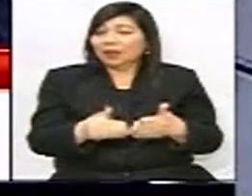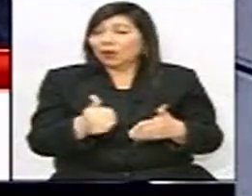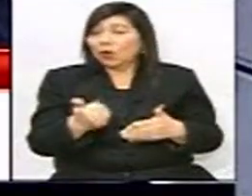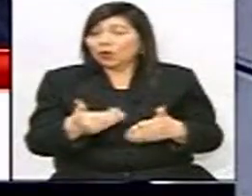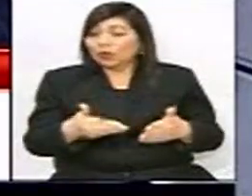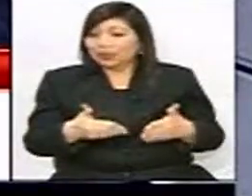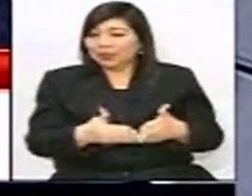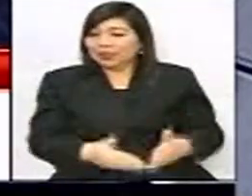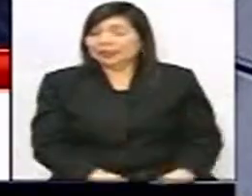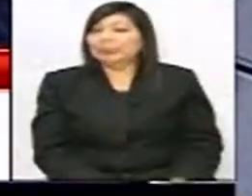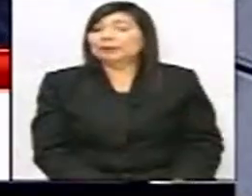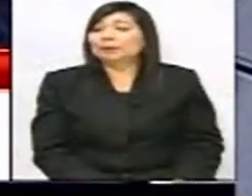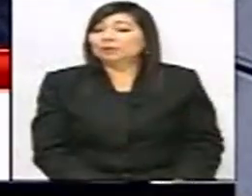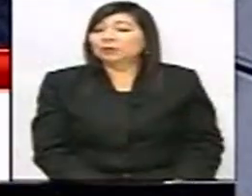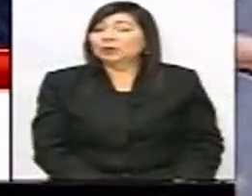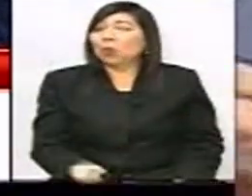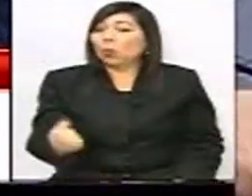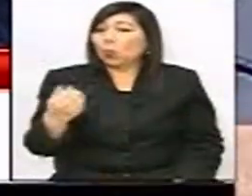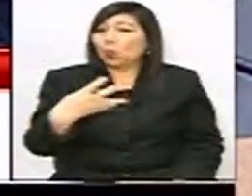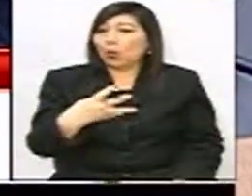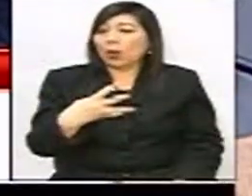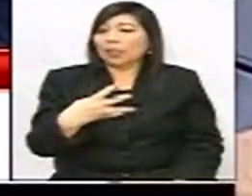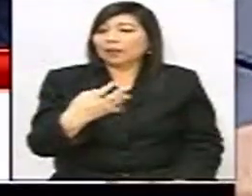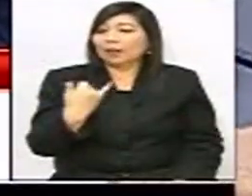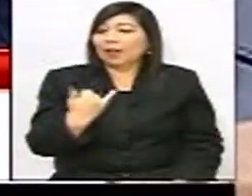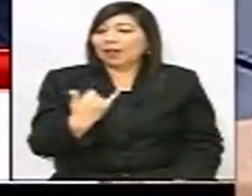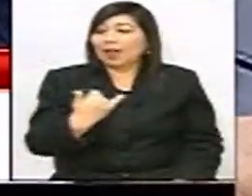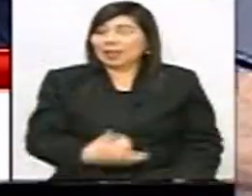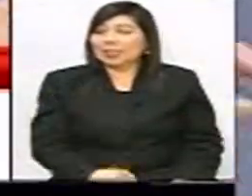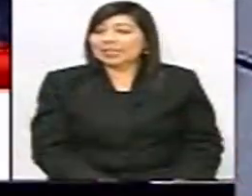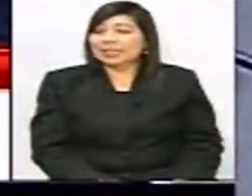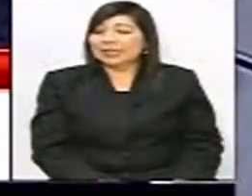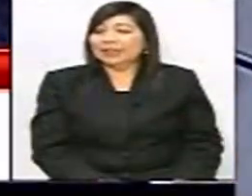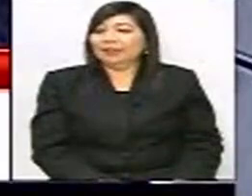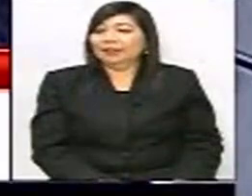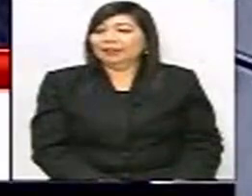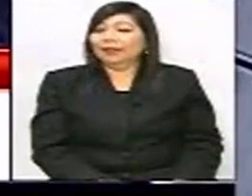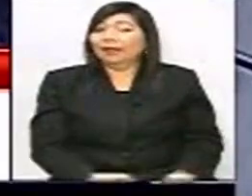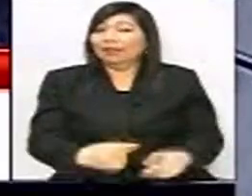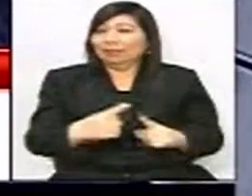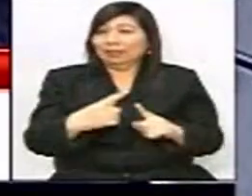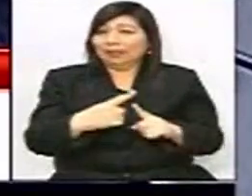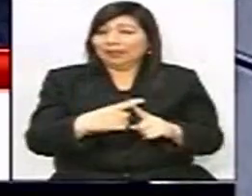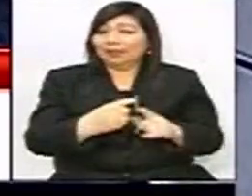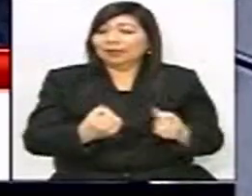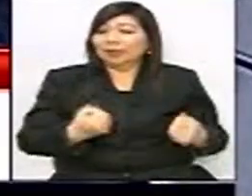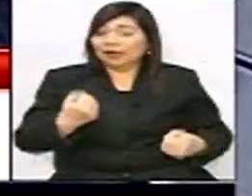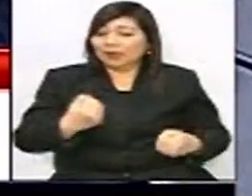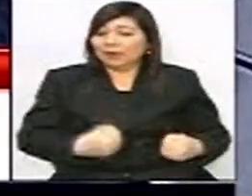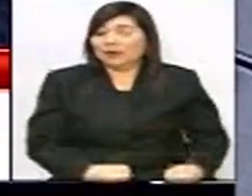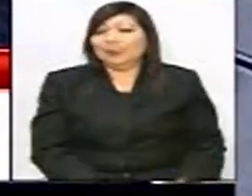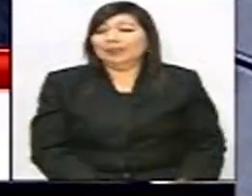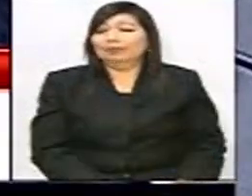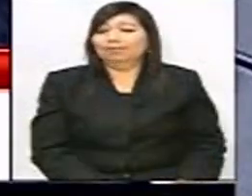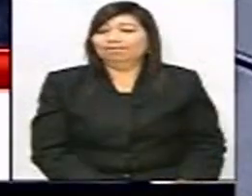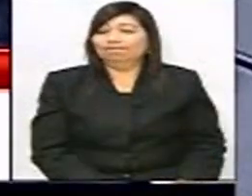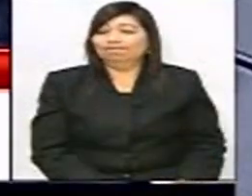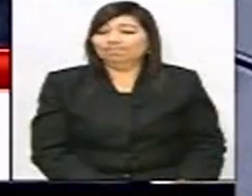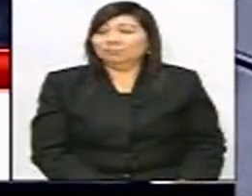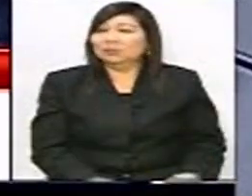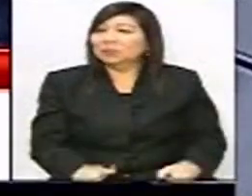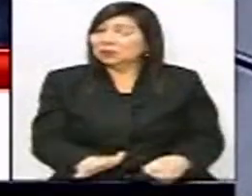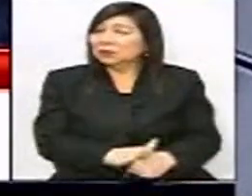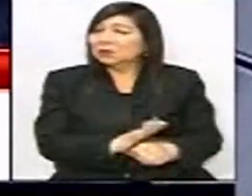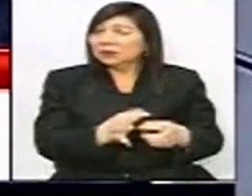y un arbitraje cuarto que está en este momento en los tribunales de Francia. Eso creo que es